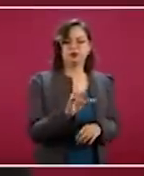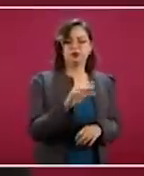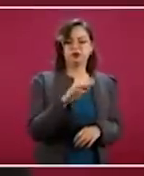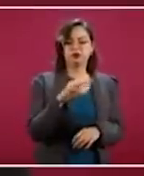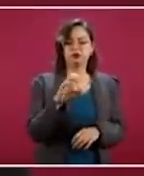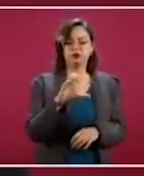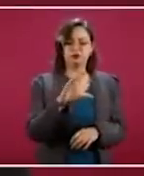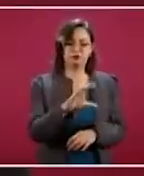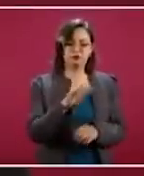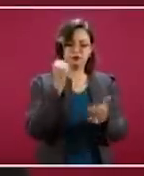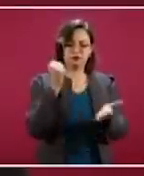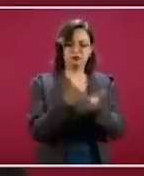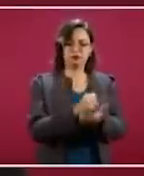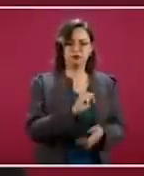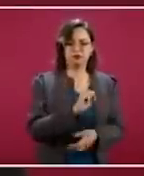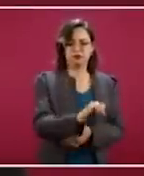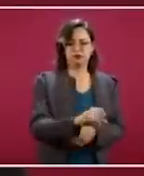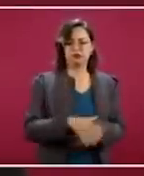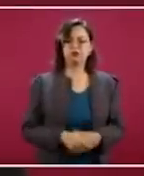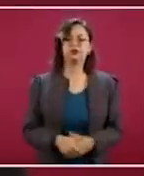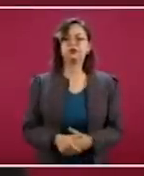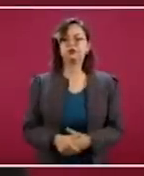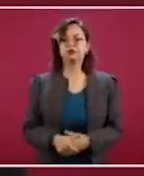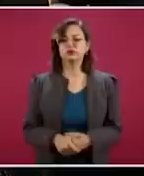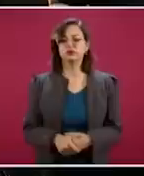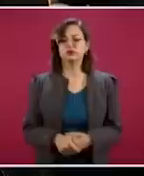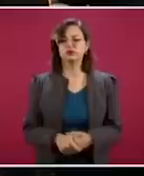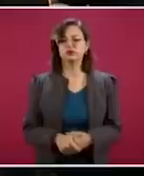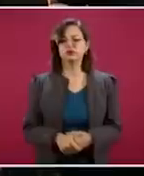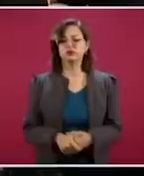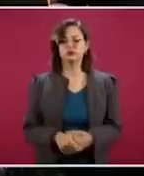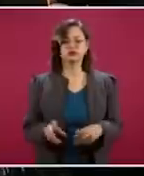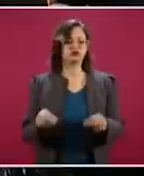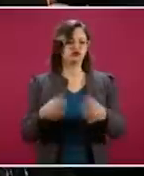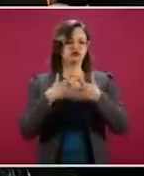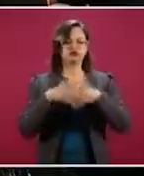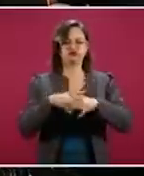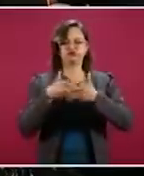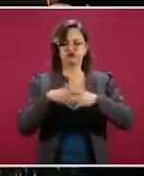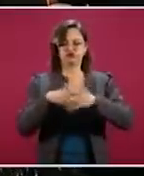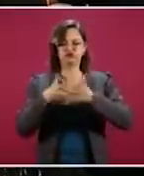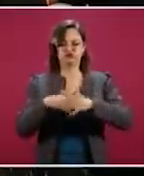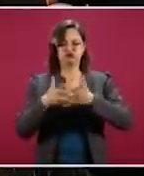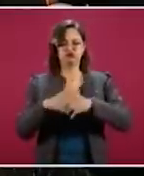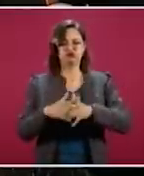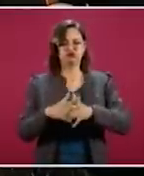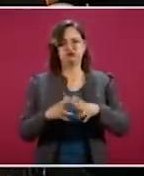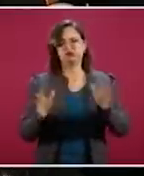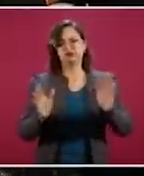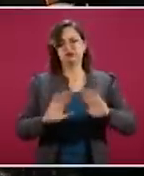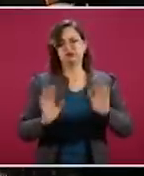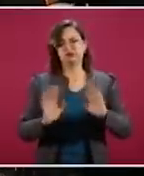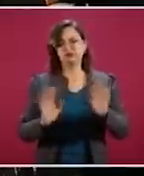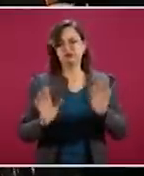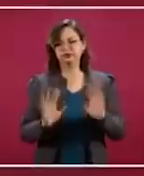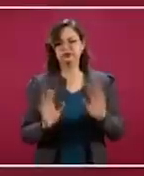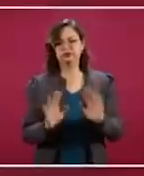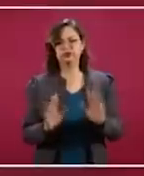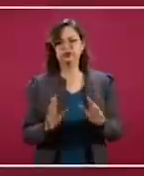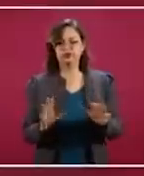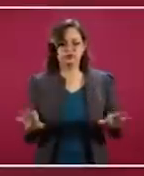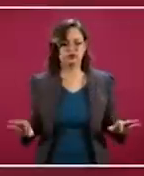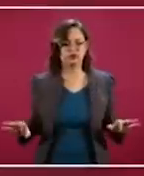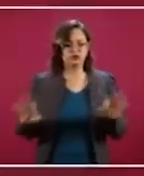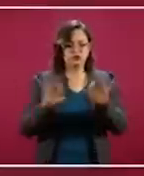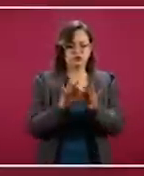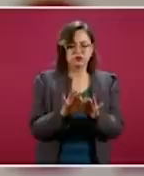al asunto del tratado, que no se mezcle, que no se